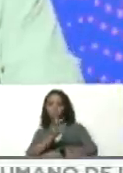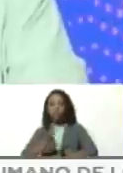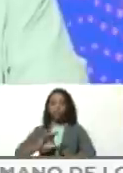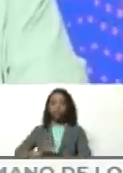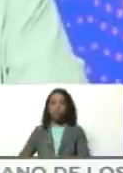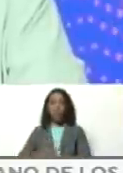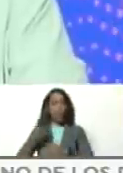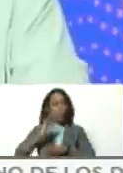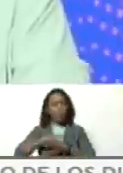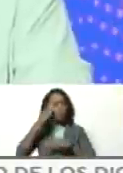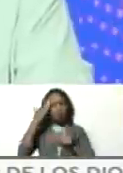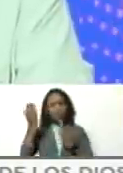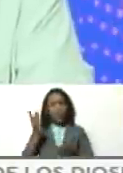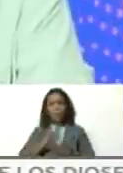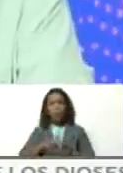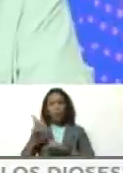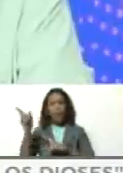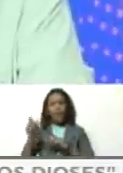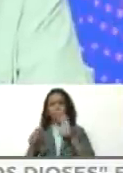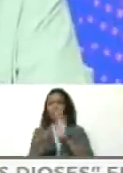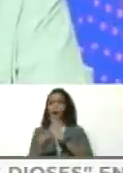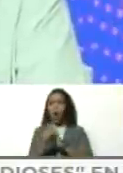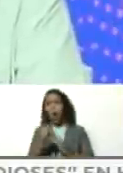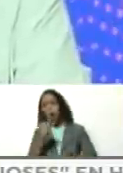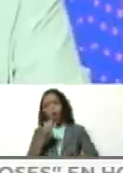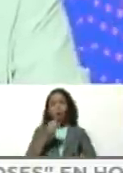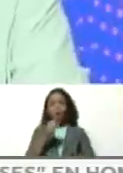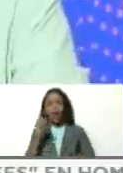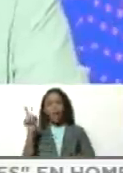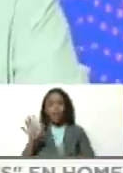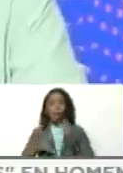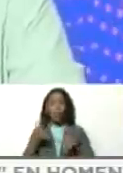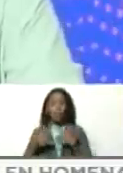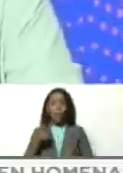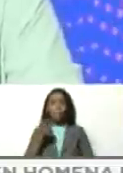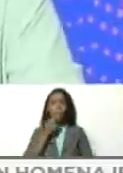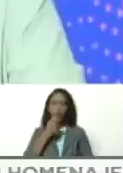no sé por qué no me la cantaron ese día fue un acto muy bonito.